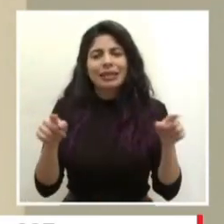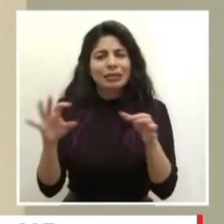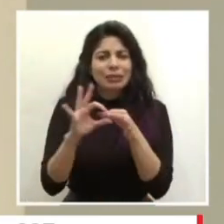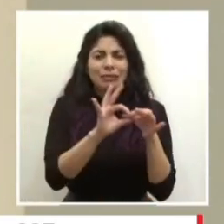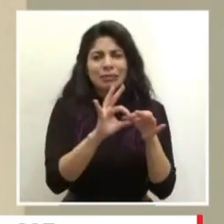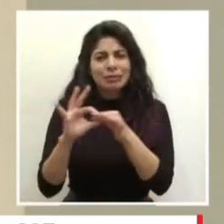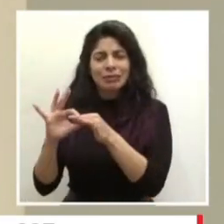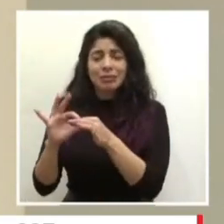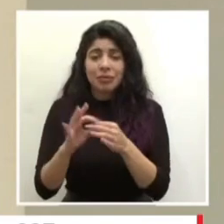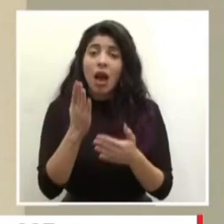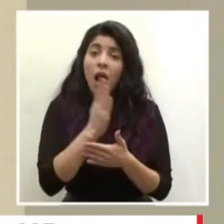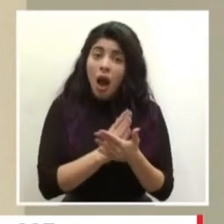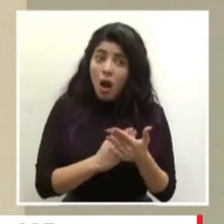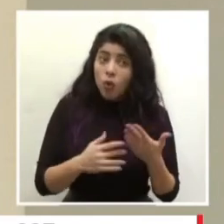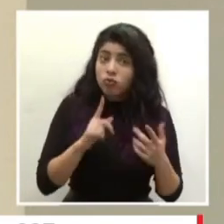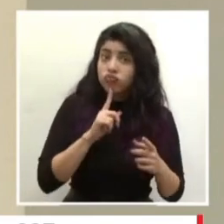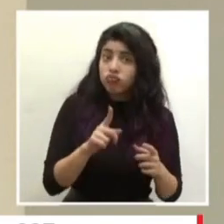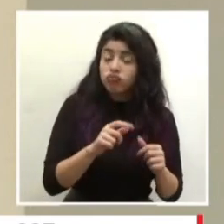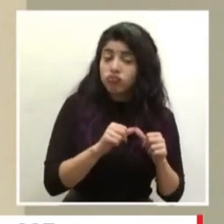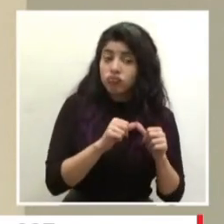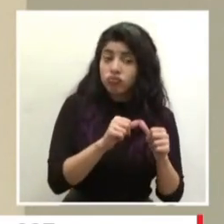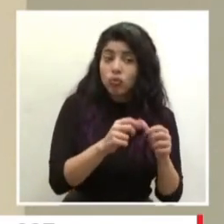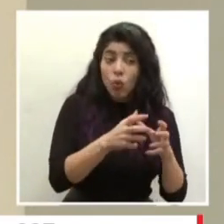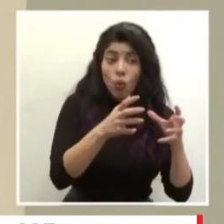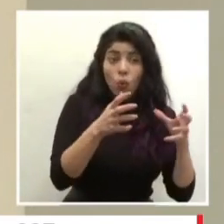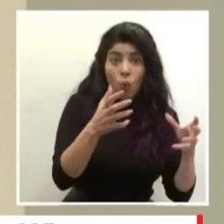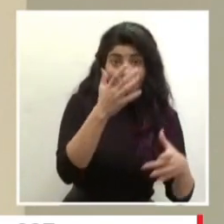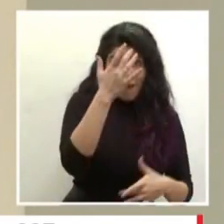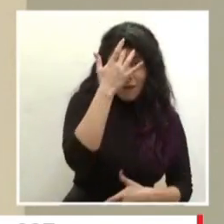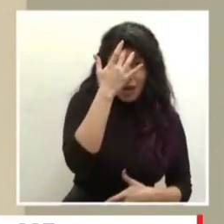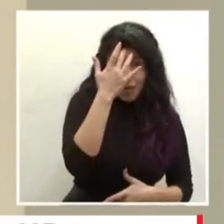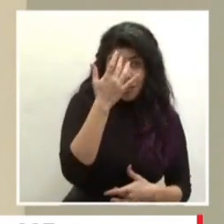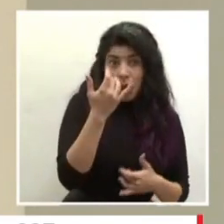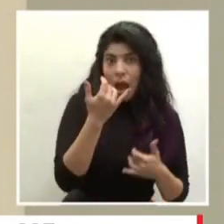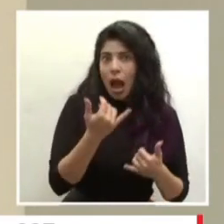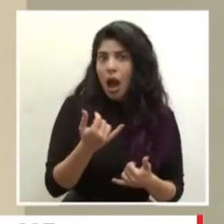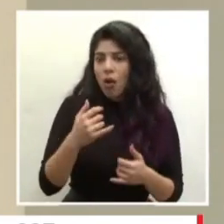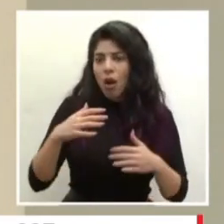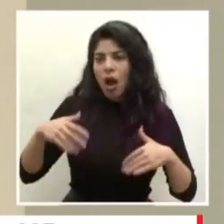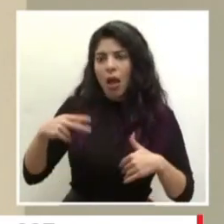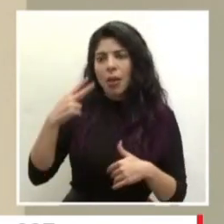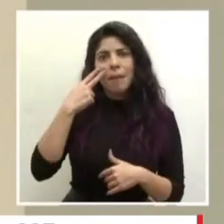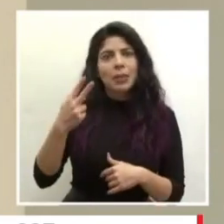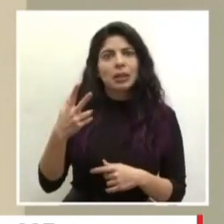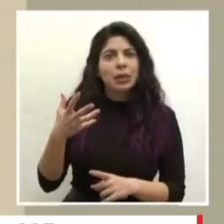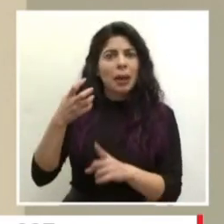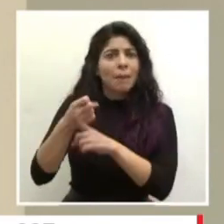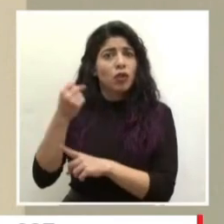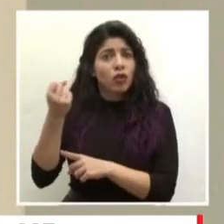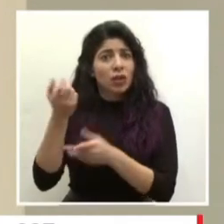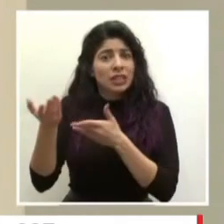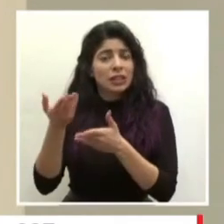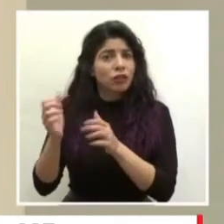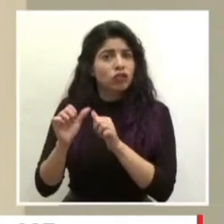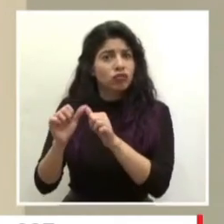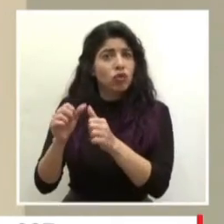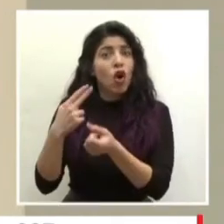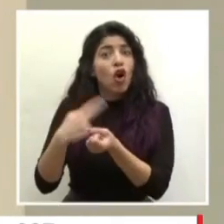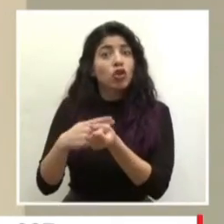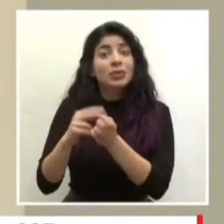aunque hemos tenido en realidad un aumento de casos, por el momento no hemos visto todavía un impacto tan importante en los servicios. A nivel de